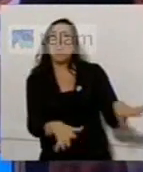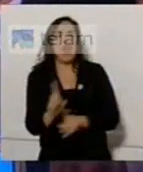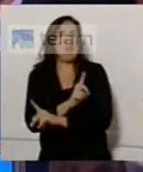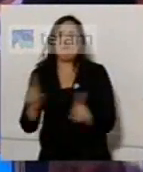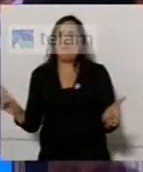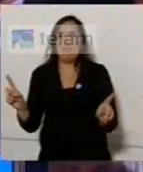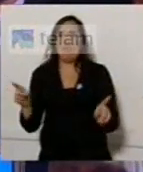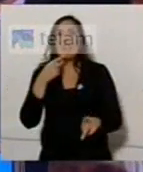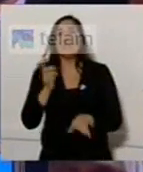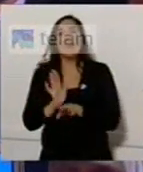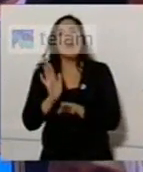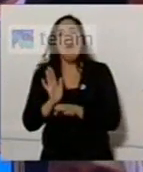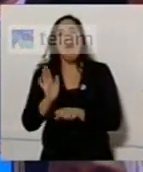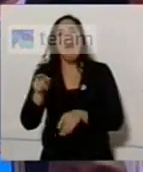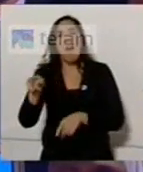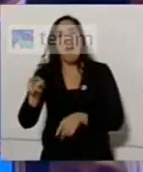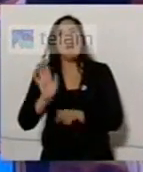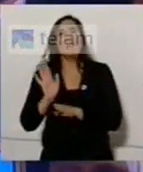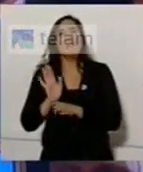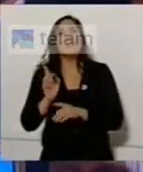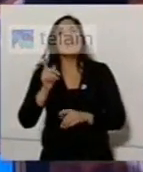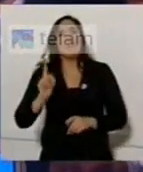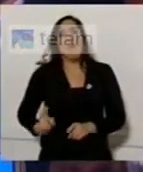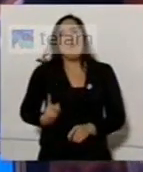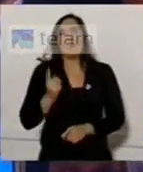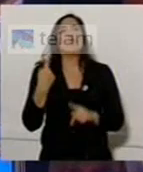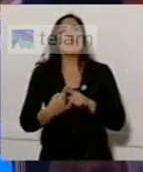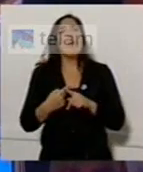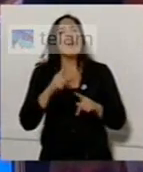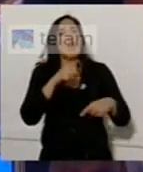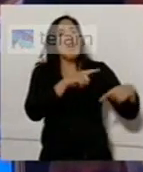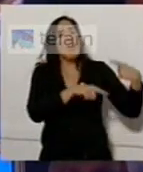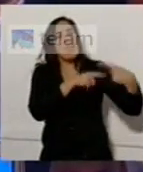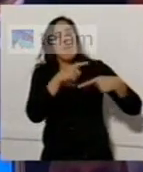las generaciones a las que él había pertenecido.